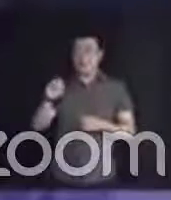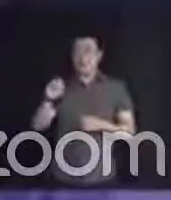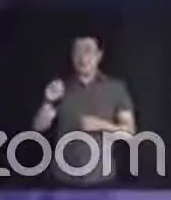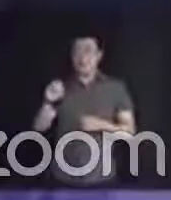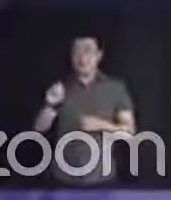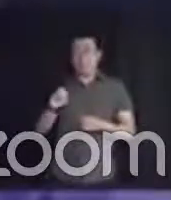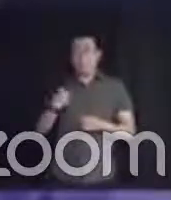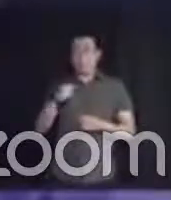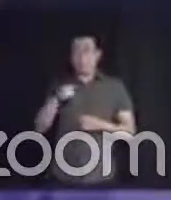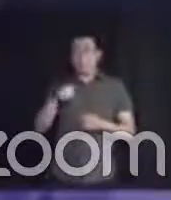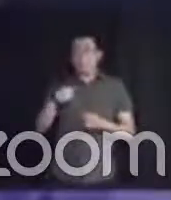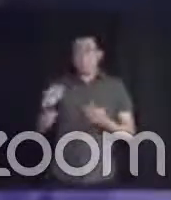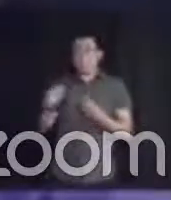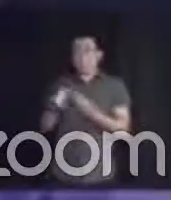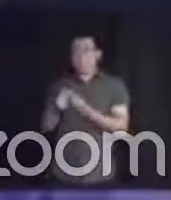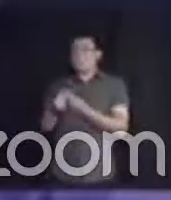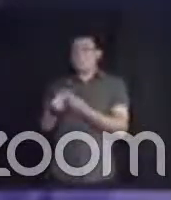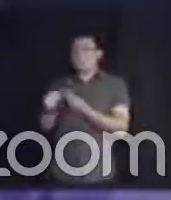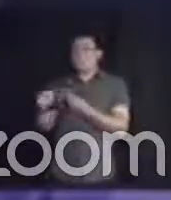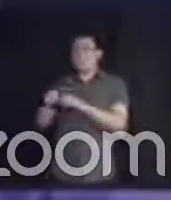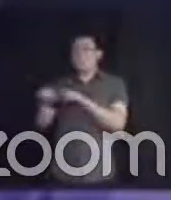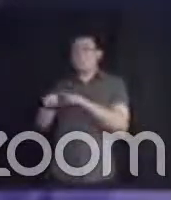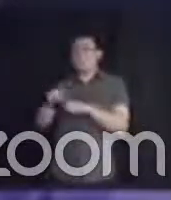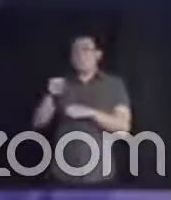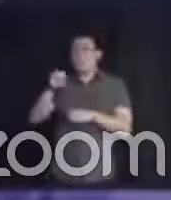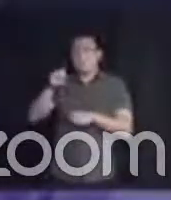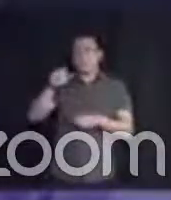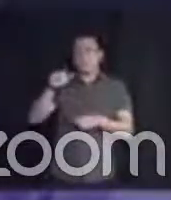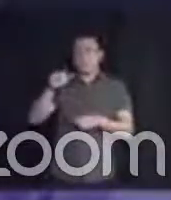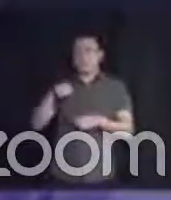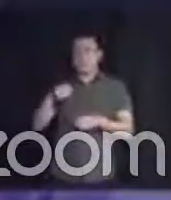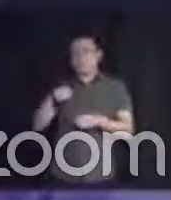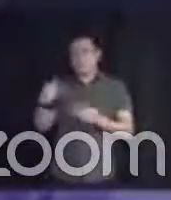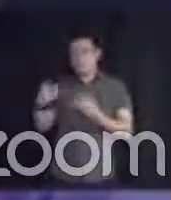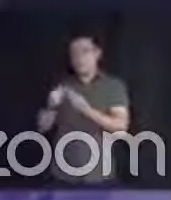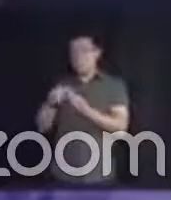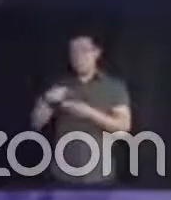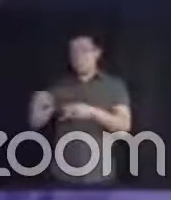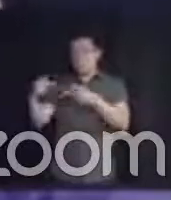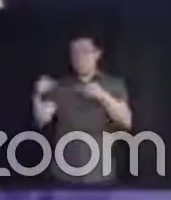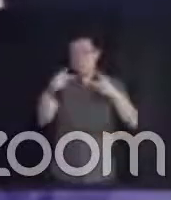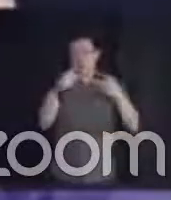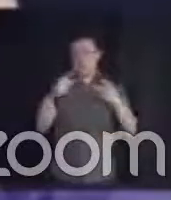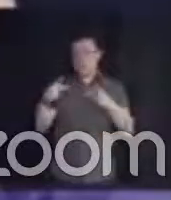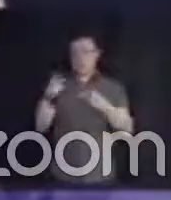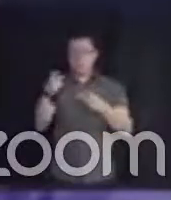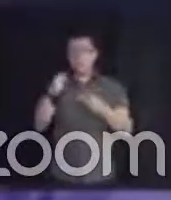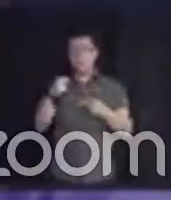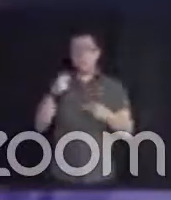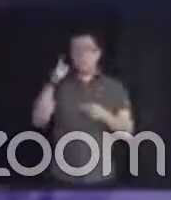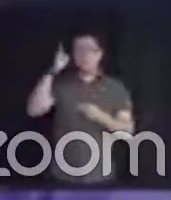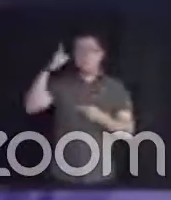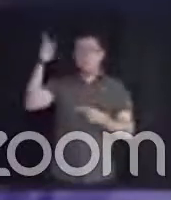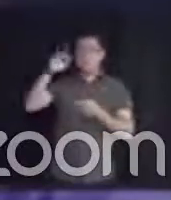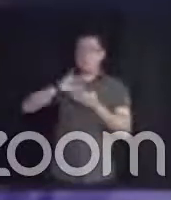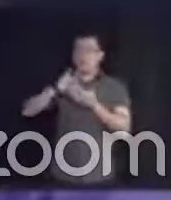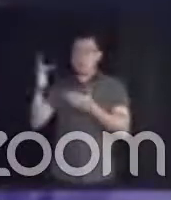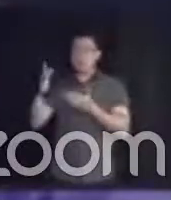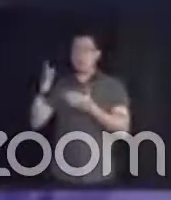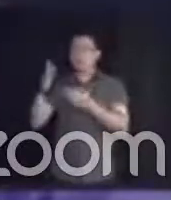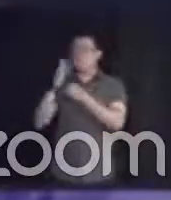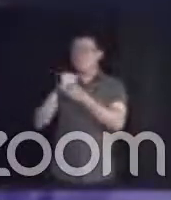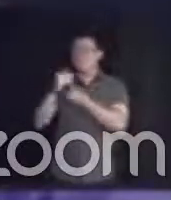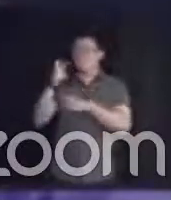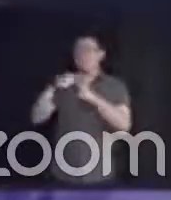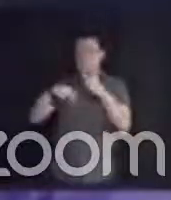Soy Alejandro Romero, soy distribuidor de Silvia Chévez y quiero dar gracias a OmniLife y a Dios por la oportunidad